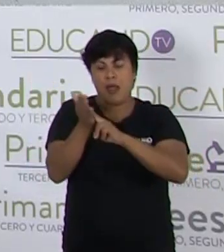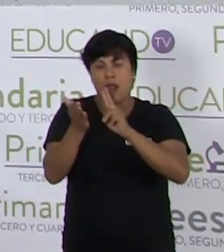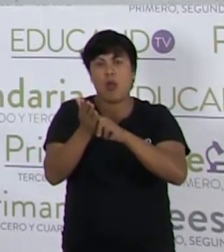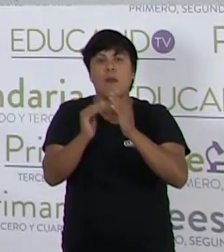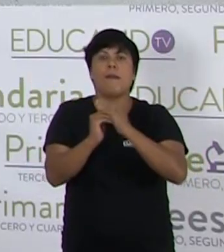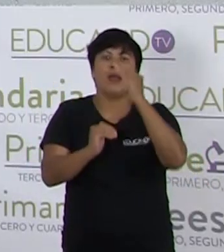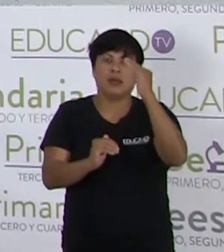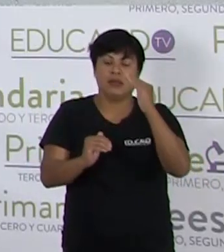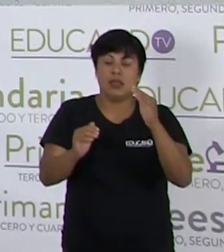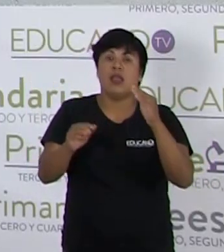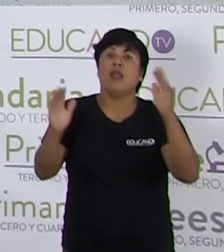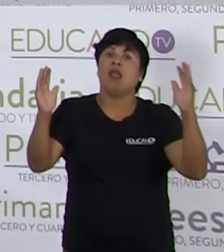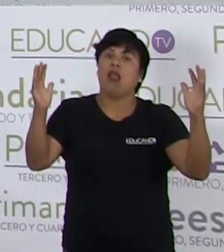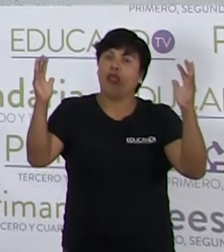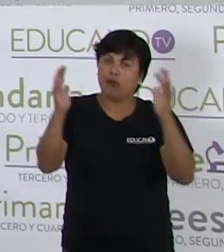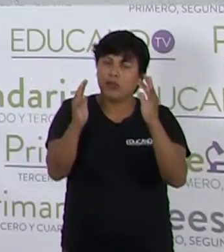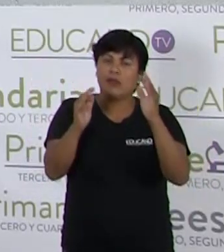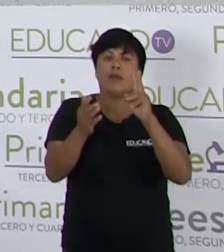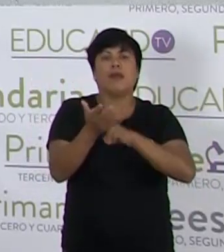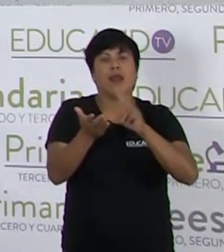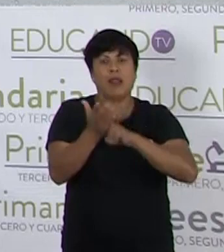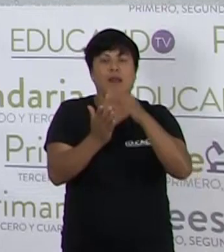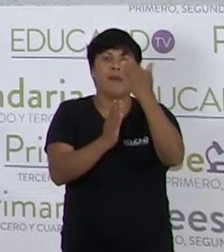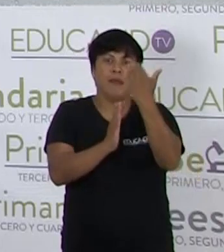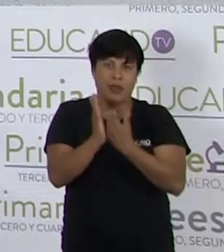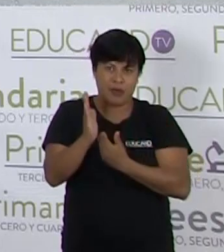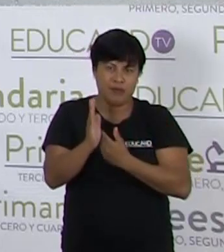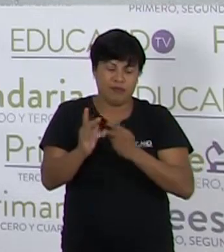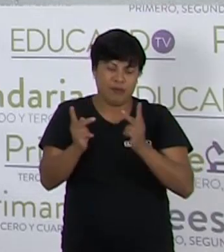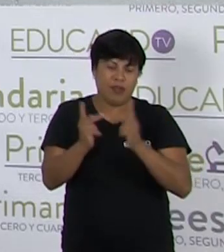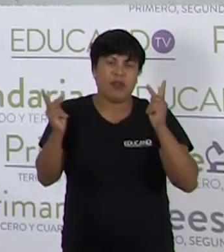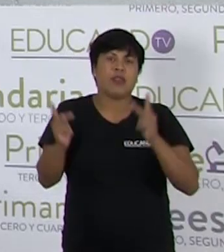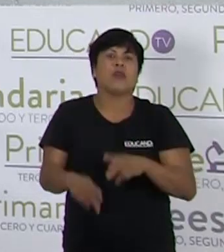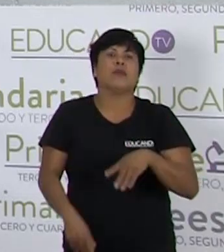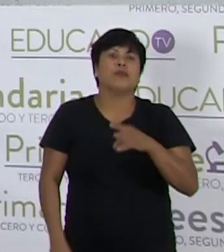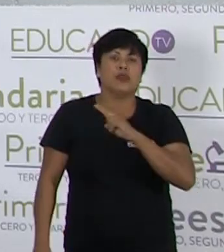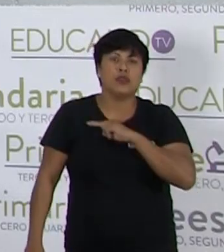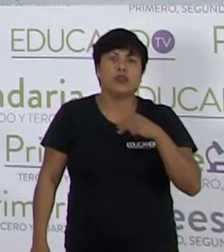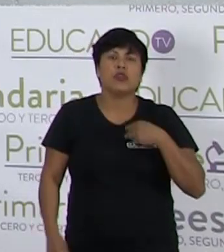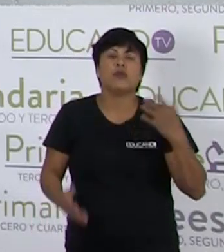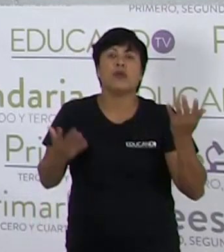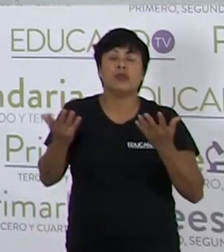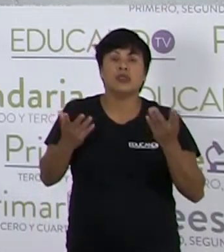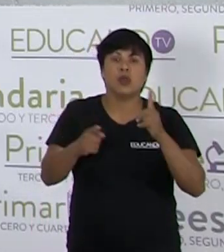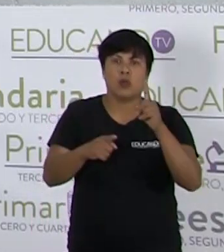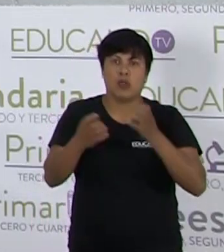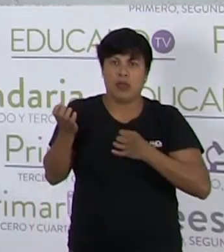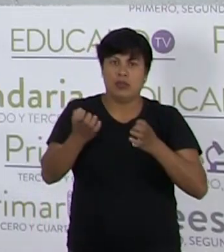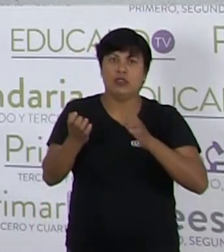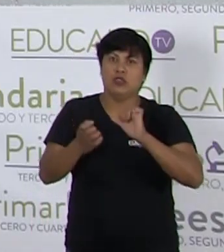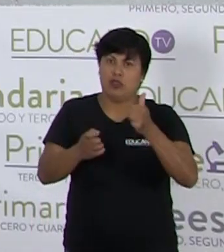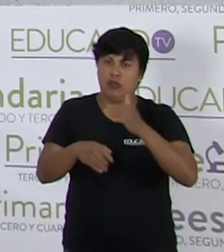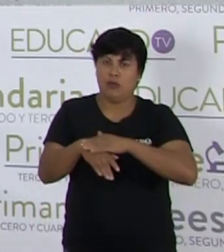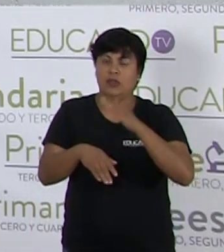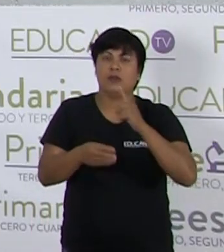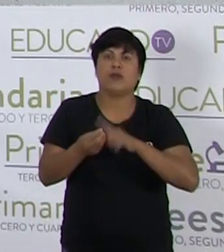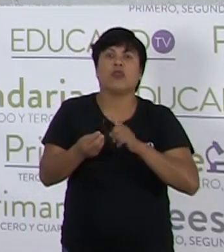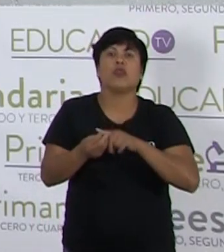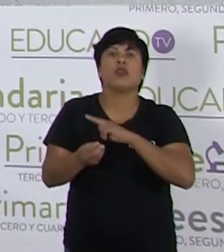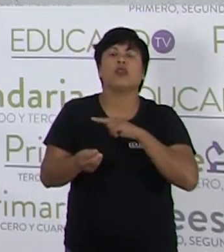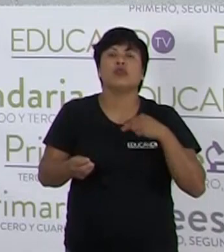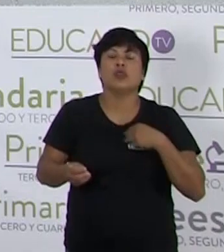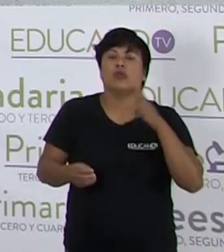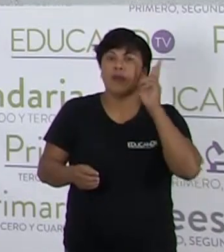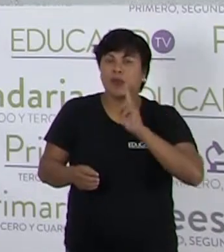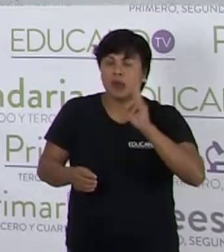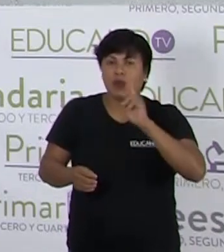están dando el valor. ¿Sí? Perfecto, vamos a hacer un ejercicio más donde vamos a poner